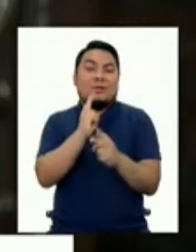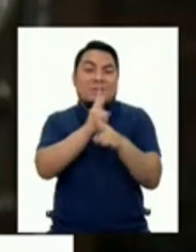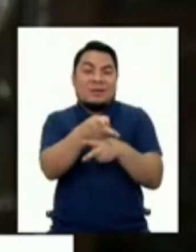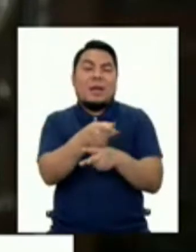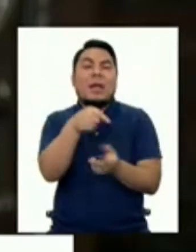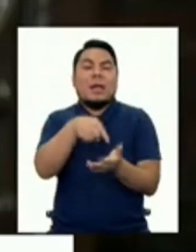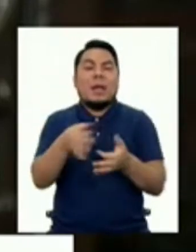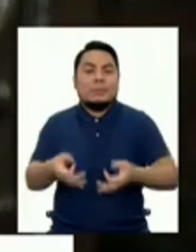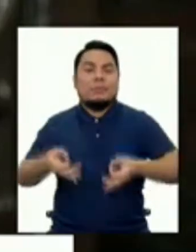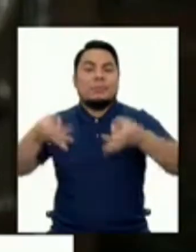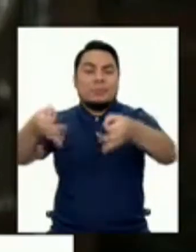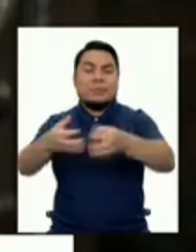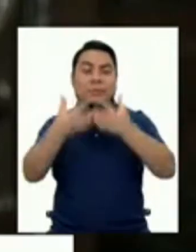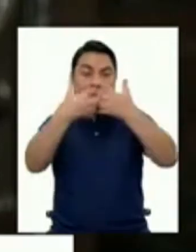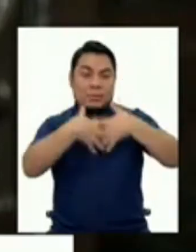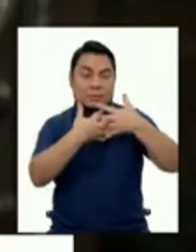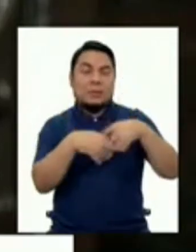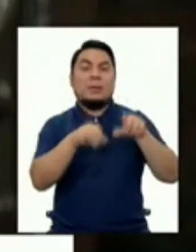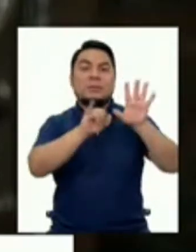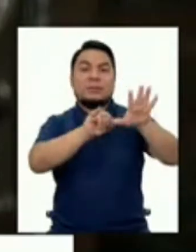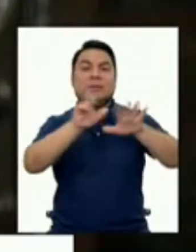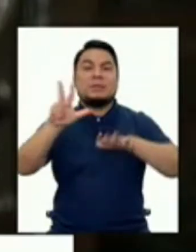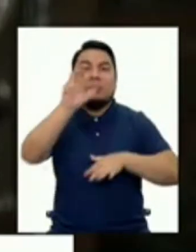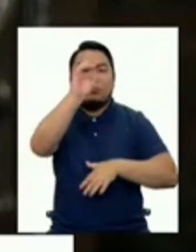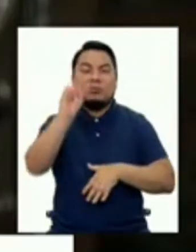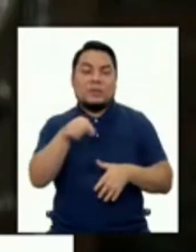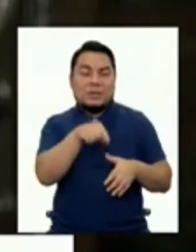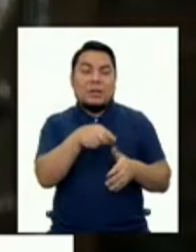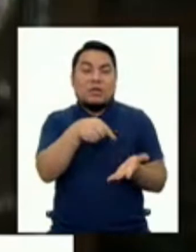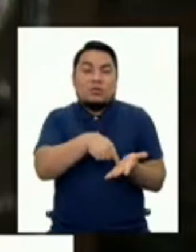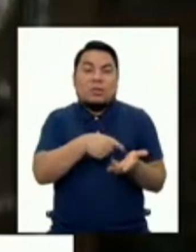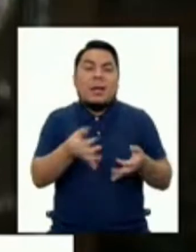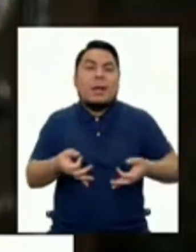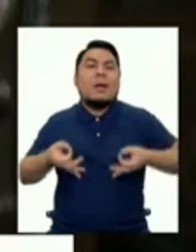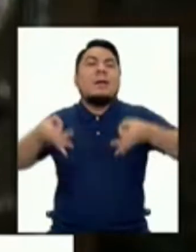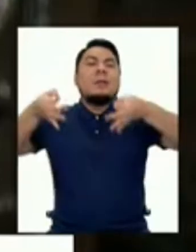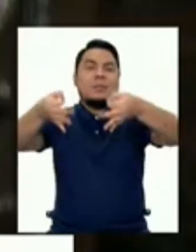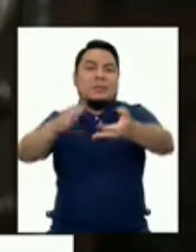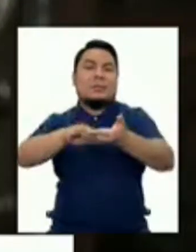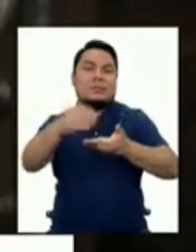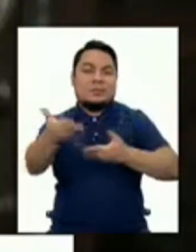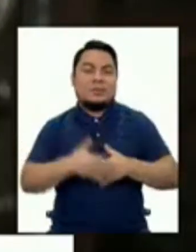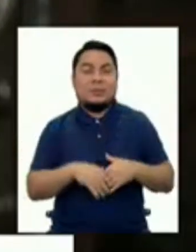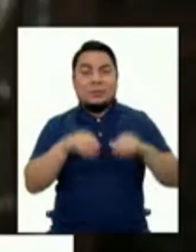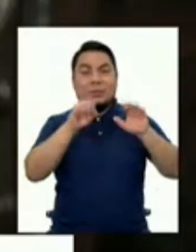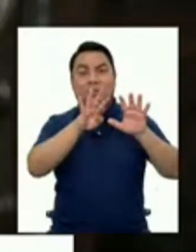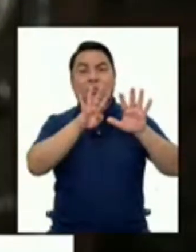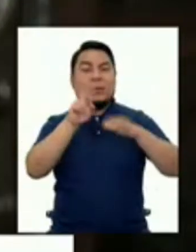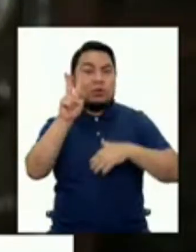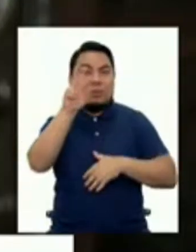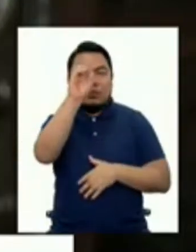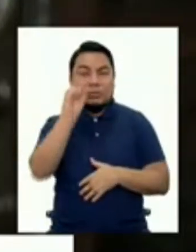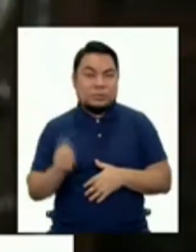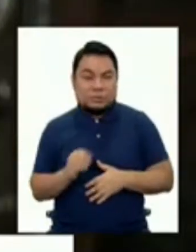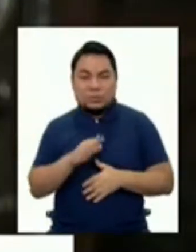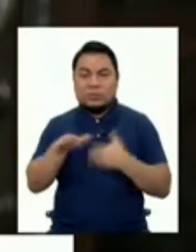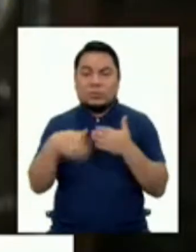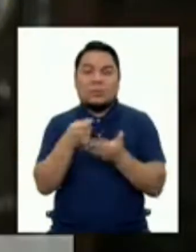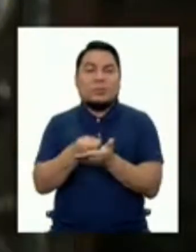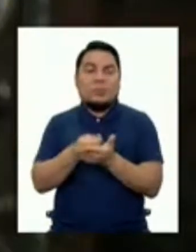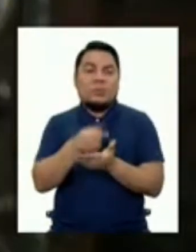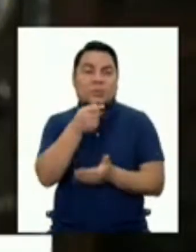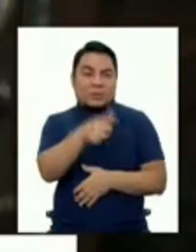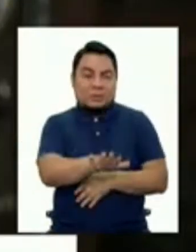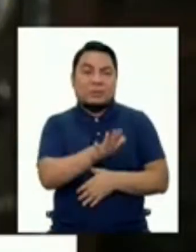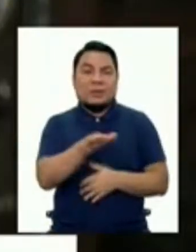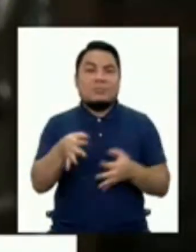las carteras de MIPES, más del 67% de esta cartera ha sido reprogramada, más del 52% de la cartera de crédito de consumo.